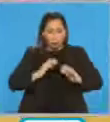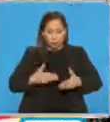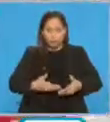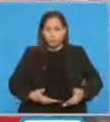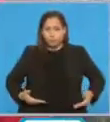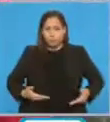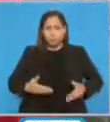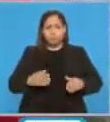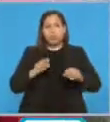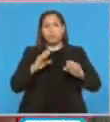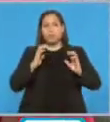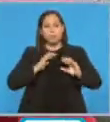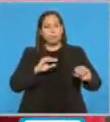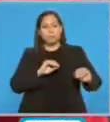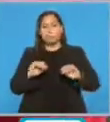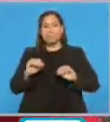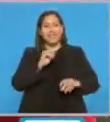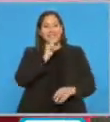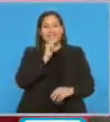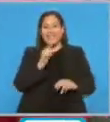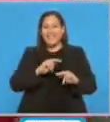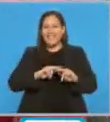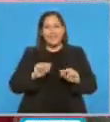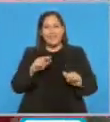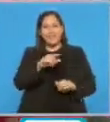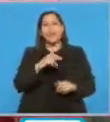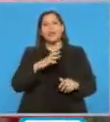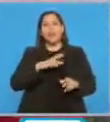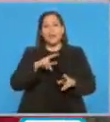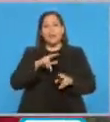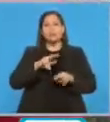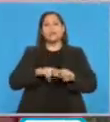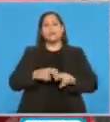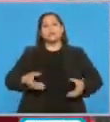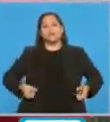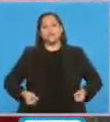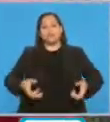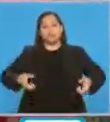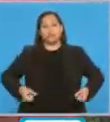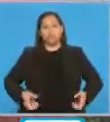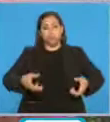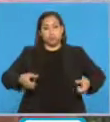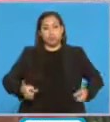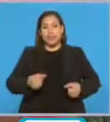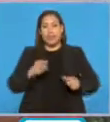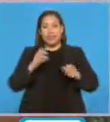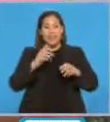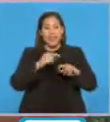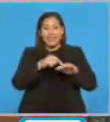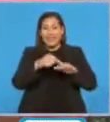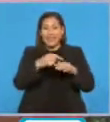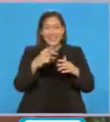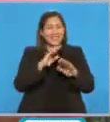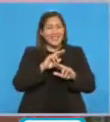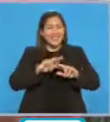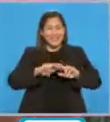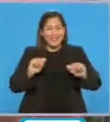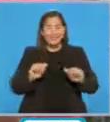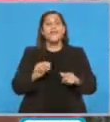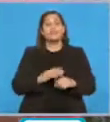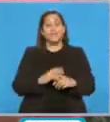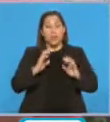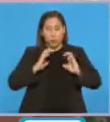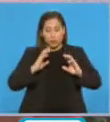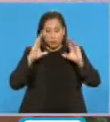¿Qué? Ella no se meneaba, no andaba en silla de ruedas, no meneaba ni un dedo. Está de la